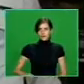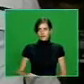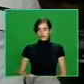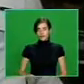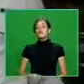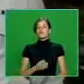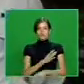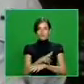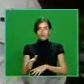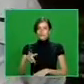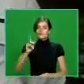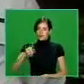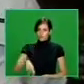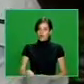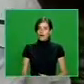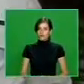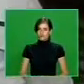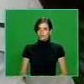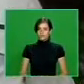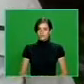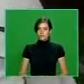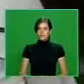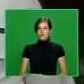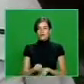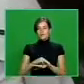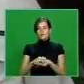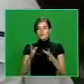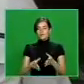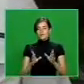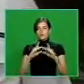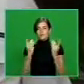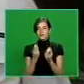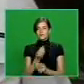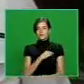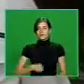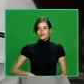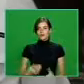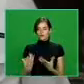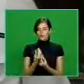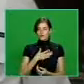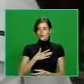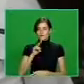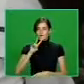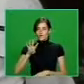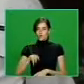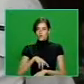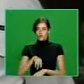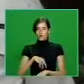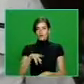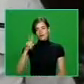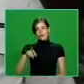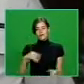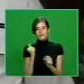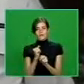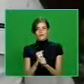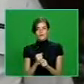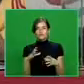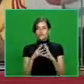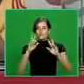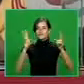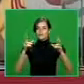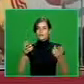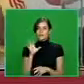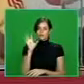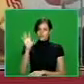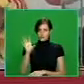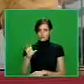ha movido también a pesar de que es ministro del despacho de la presidencia y está conmigo las 24 horas del día trabajando todos los temas del país